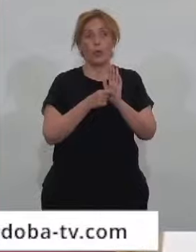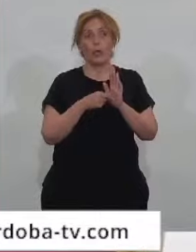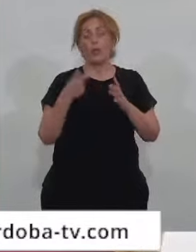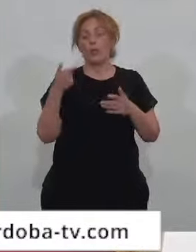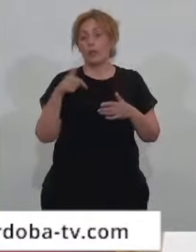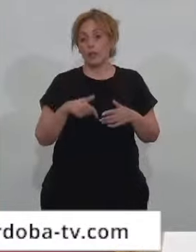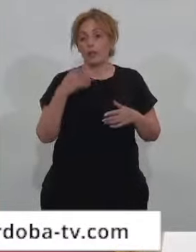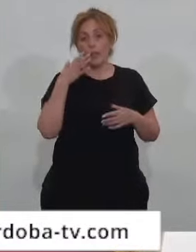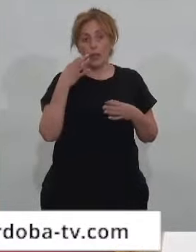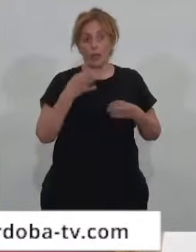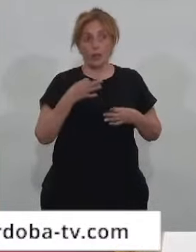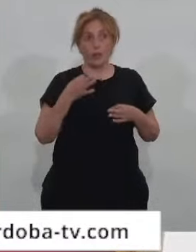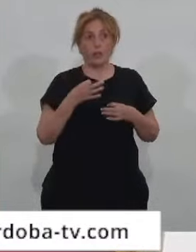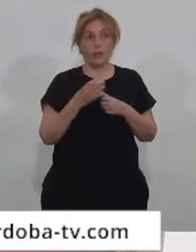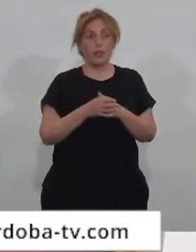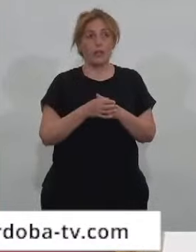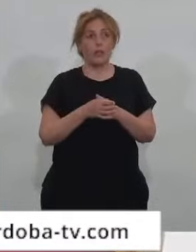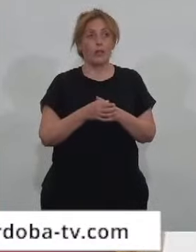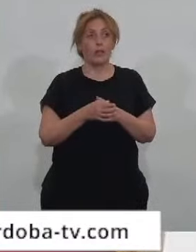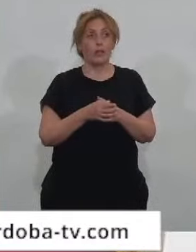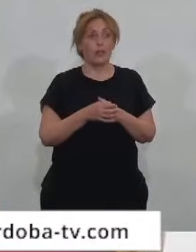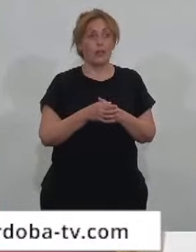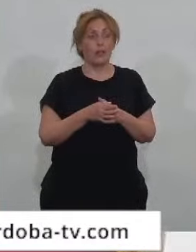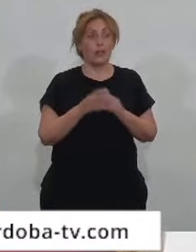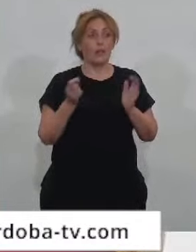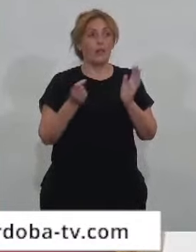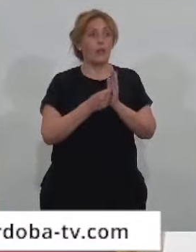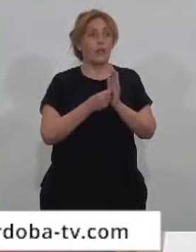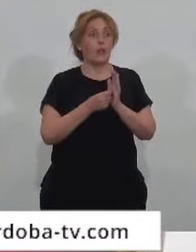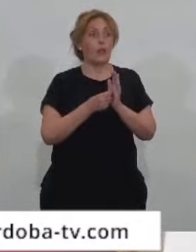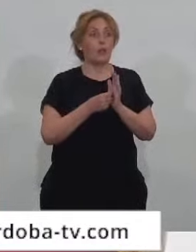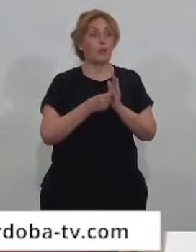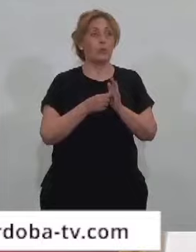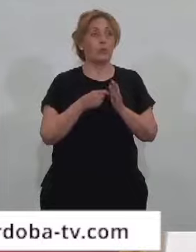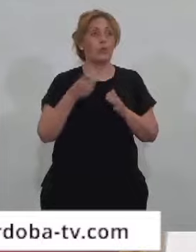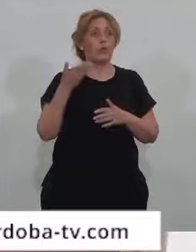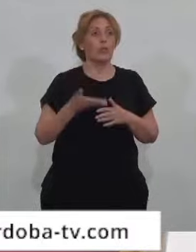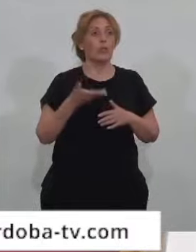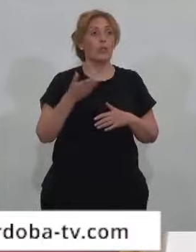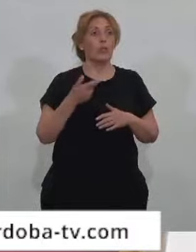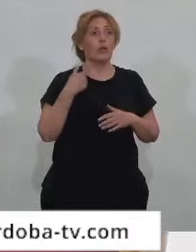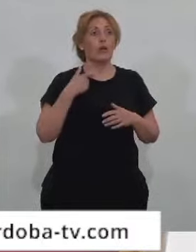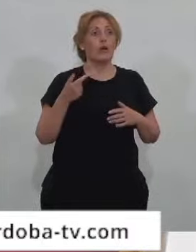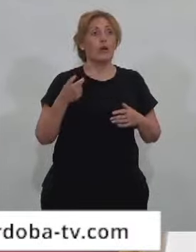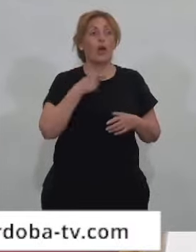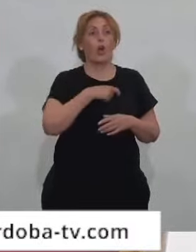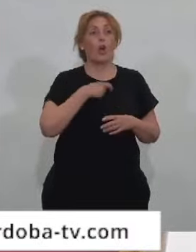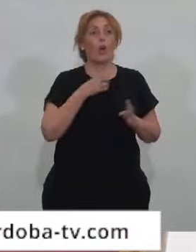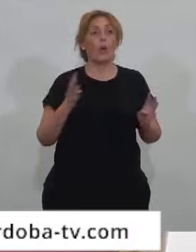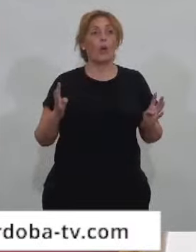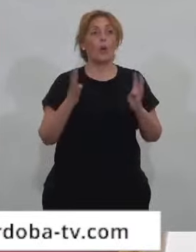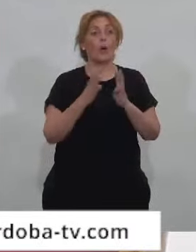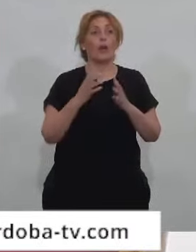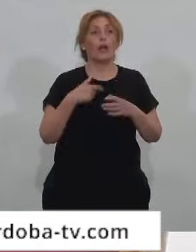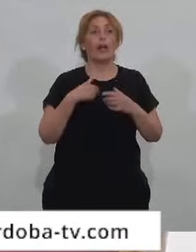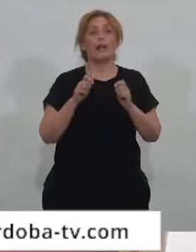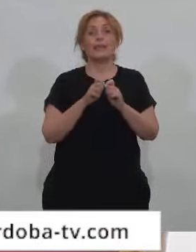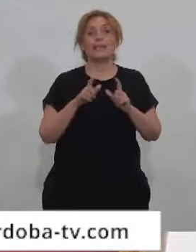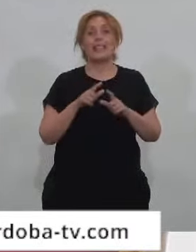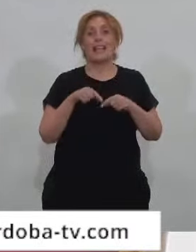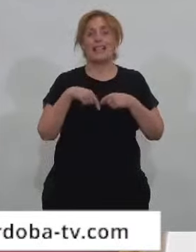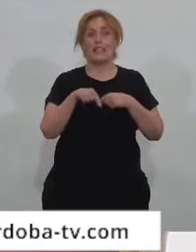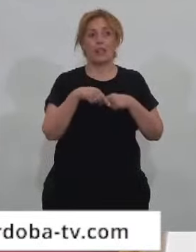el punto central en lo que iba a consistir la comisión paritaria era el teletrabajo. La comisión paritaria, deben de saber todos los componentes